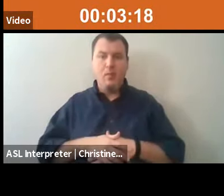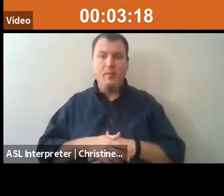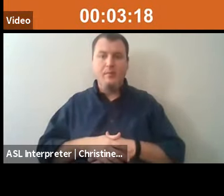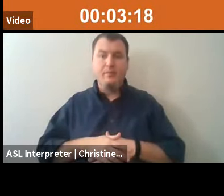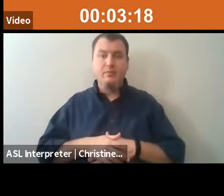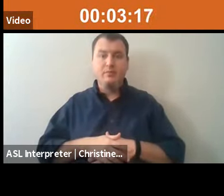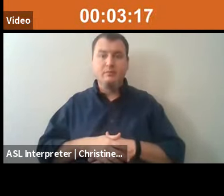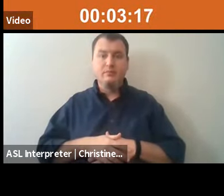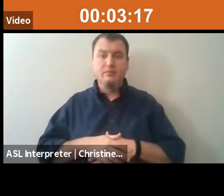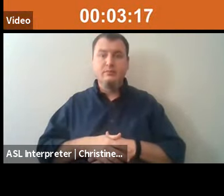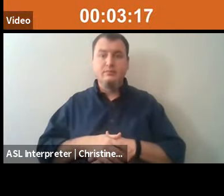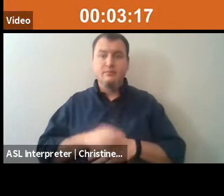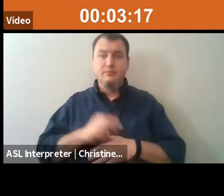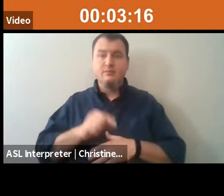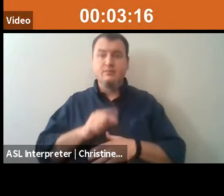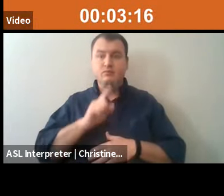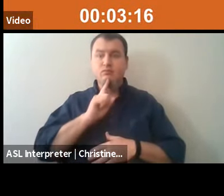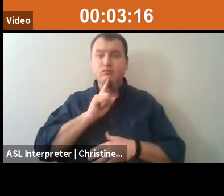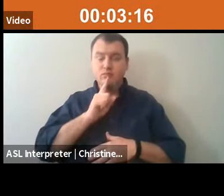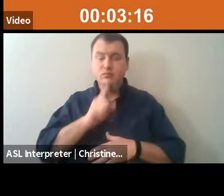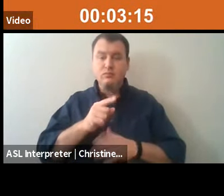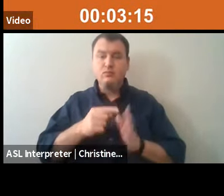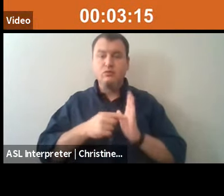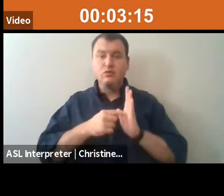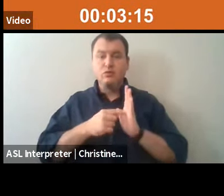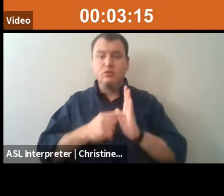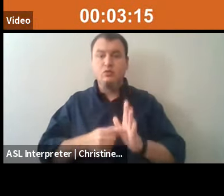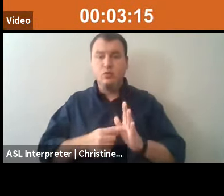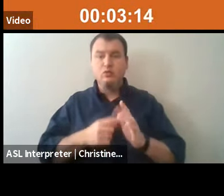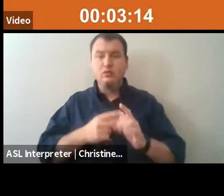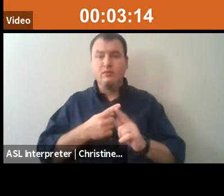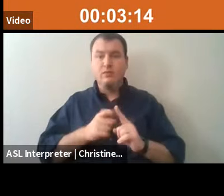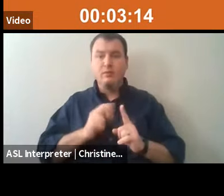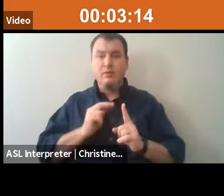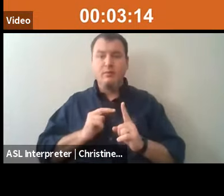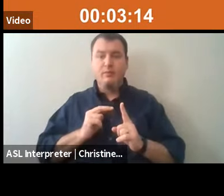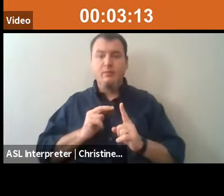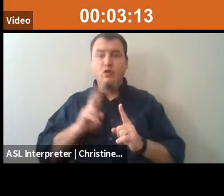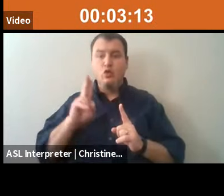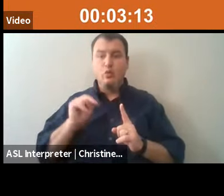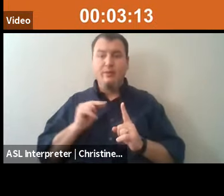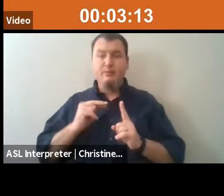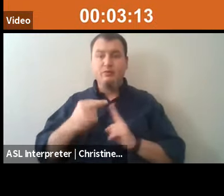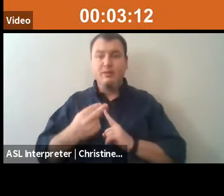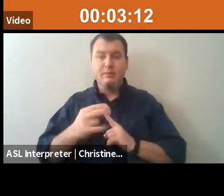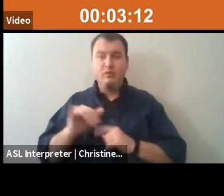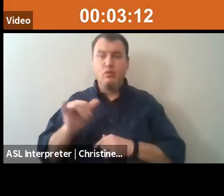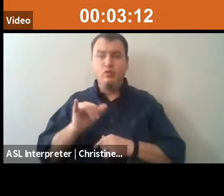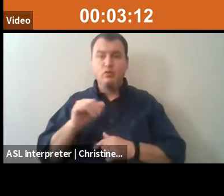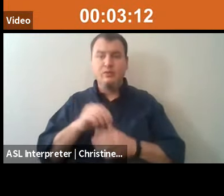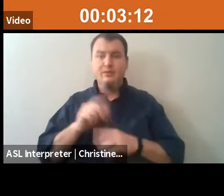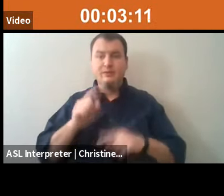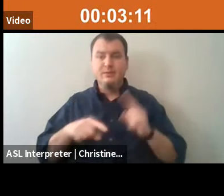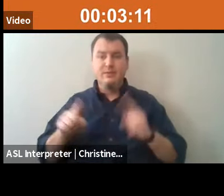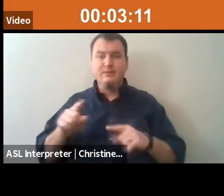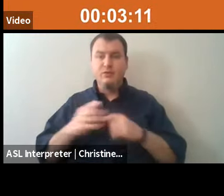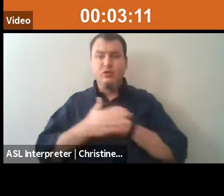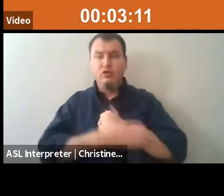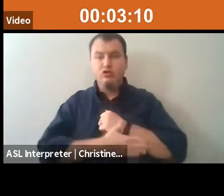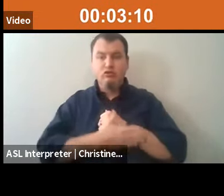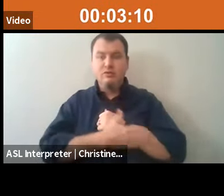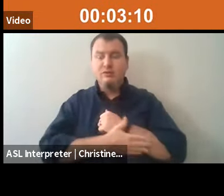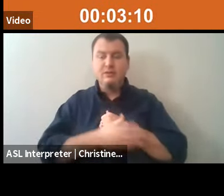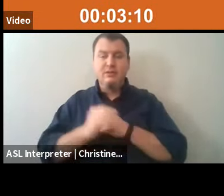haciendo desde las Naciones Unidas, pero también desde los países y desde la sociedad civil como hemos